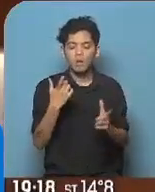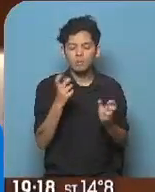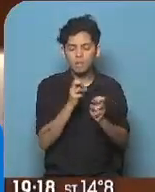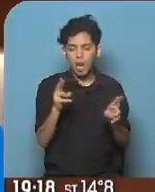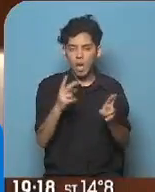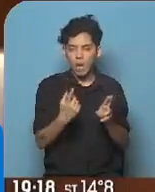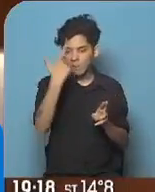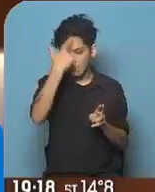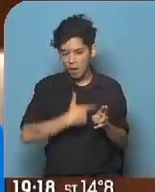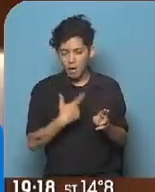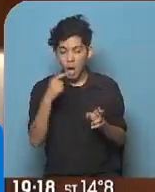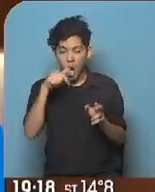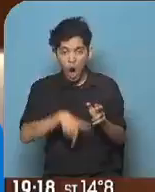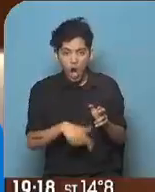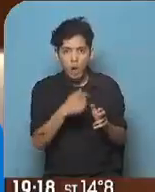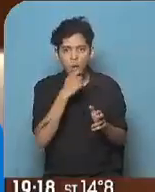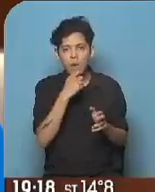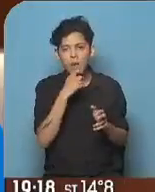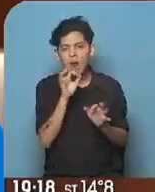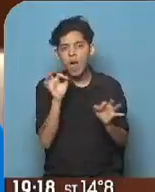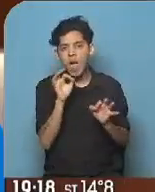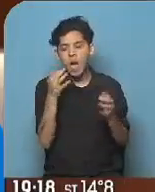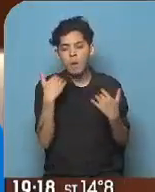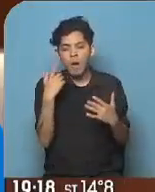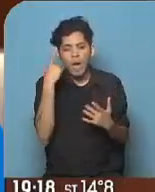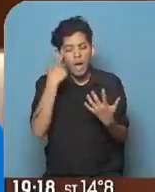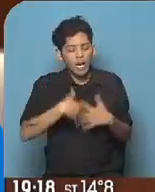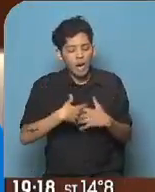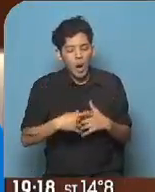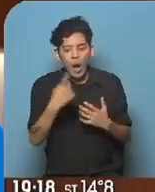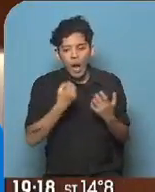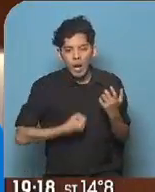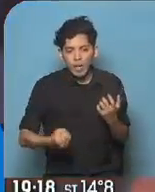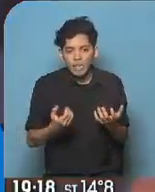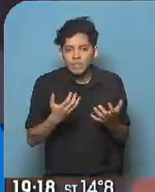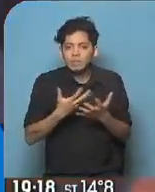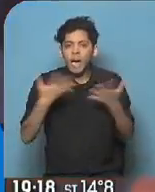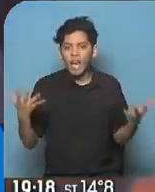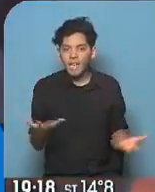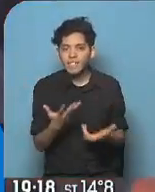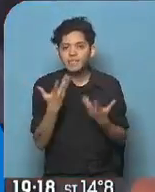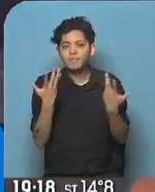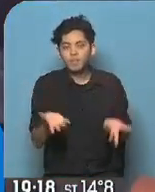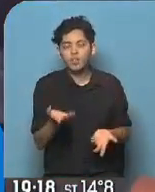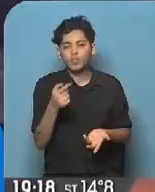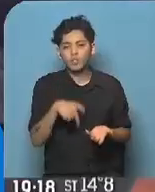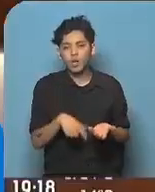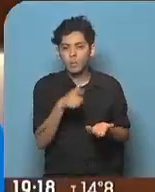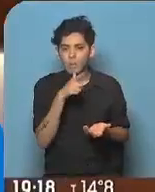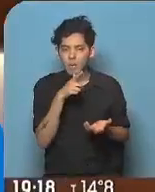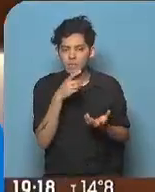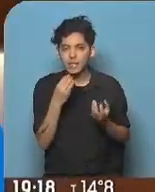persona hoy que nadie se atreve a pensar en un ajuste aún mayor con lo cual me parece que